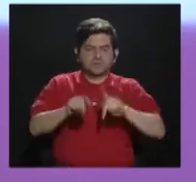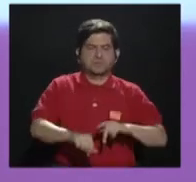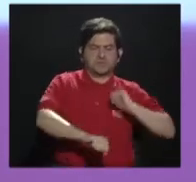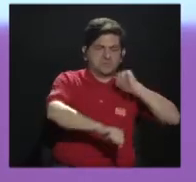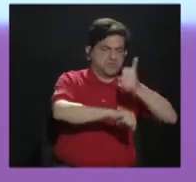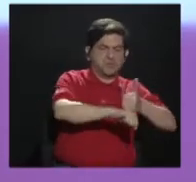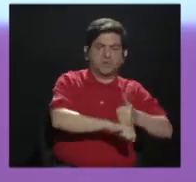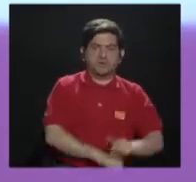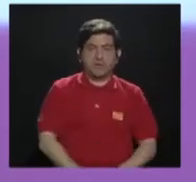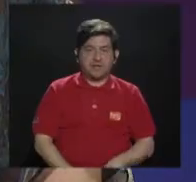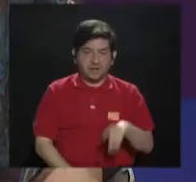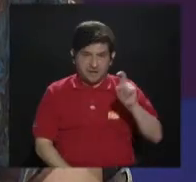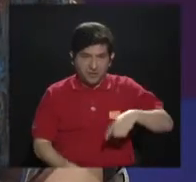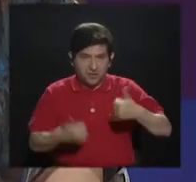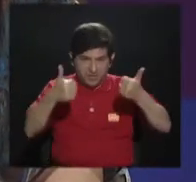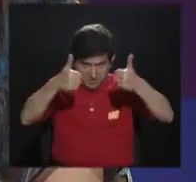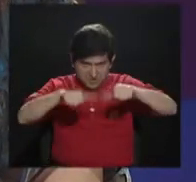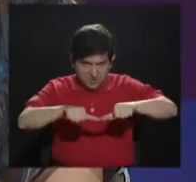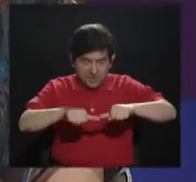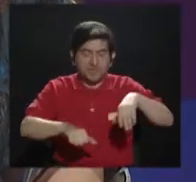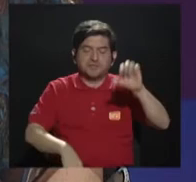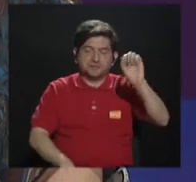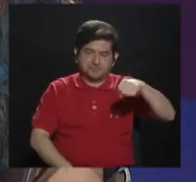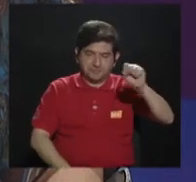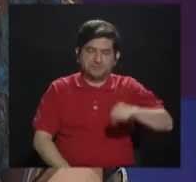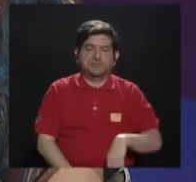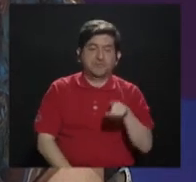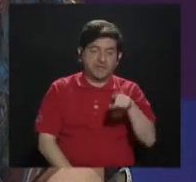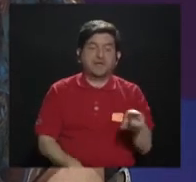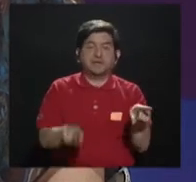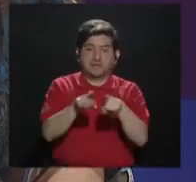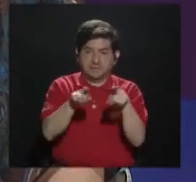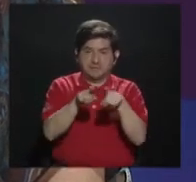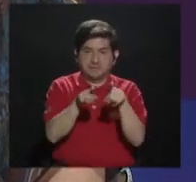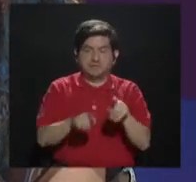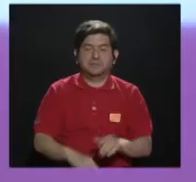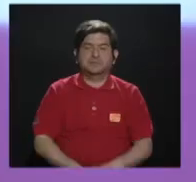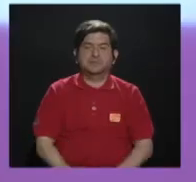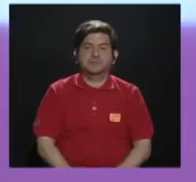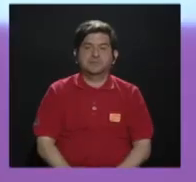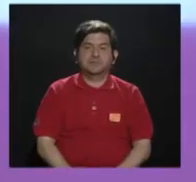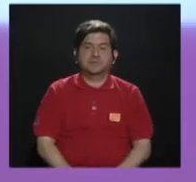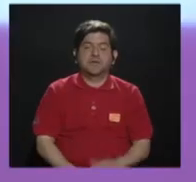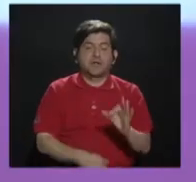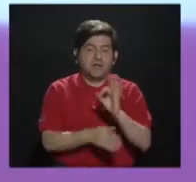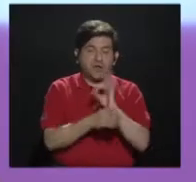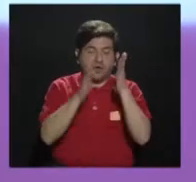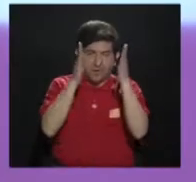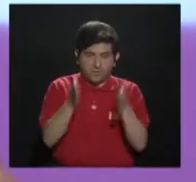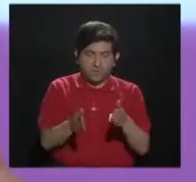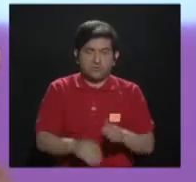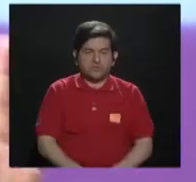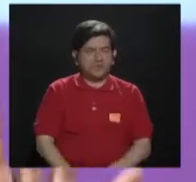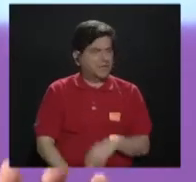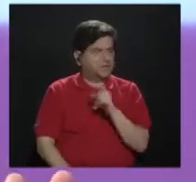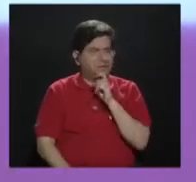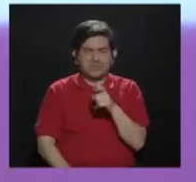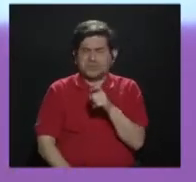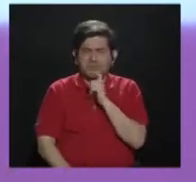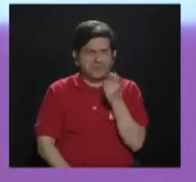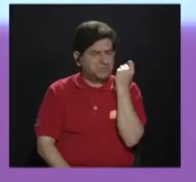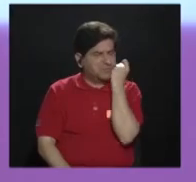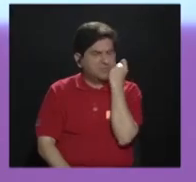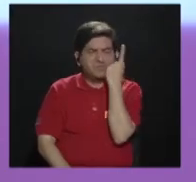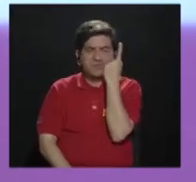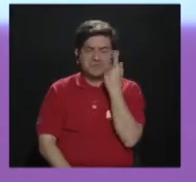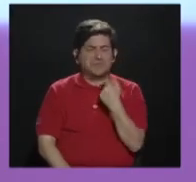Hay que ponerse de acuerdo. Hay que ponerse de acuerdo, y eso inclusive, por ejemplo, funcionarios les cuesta muchísimo entender.